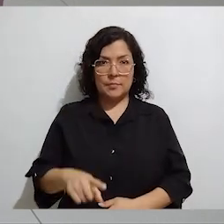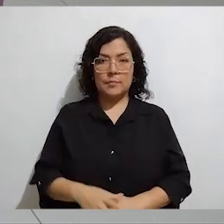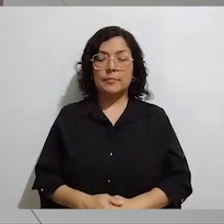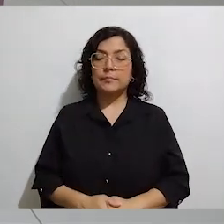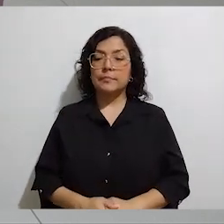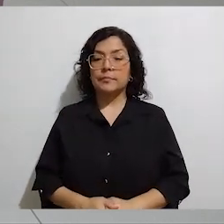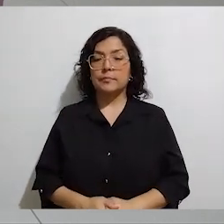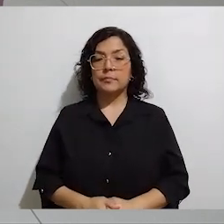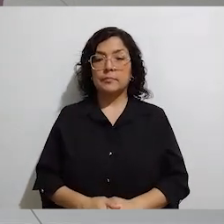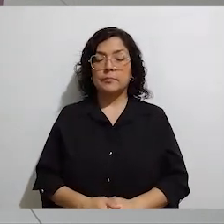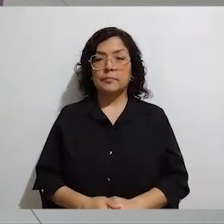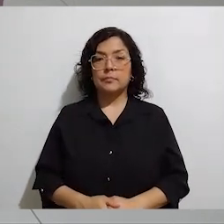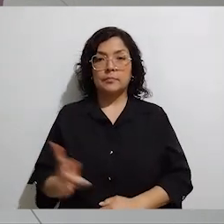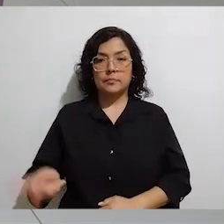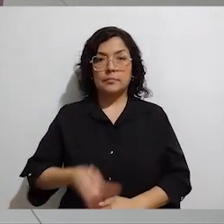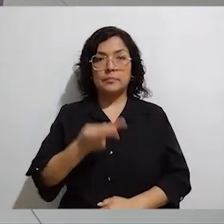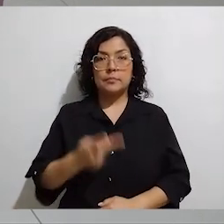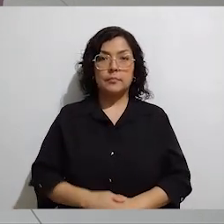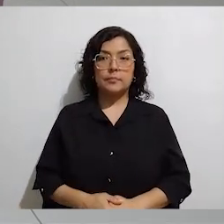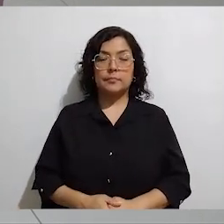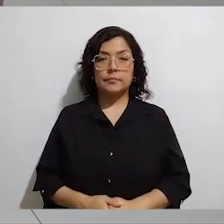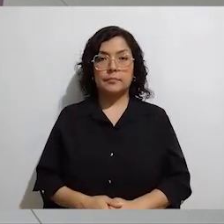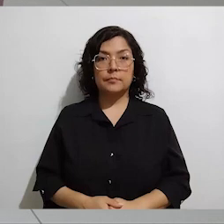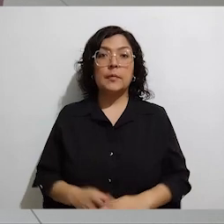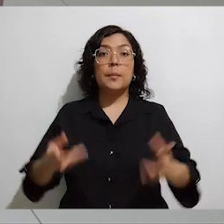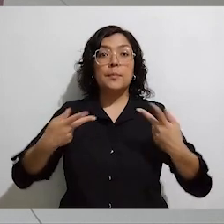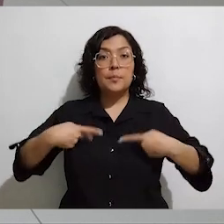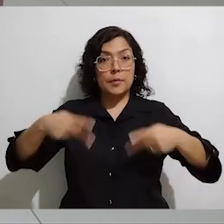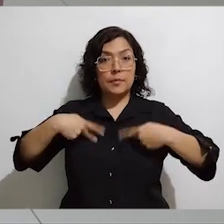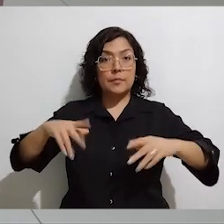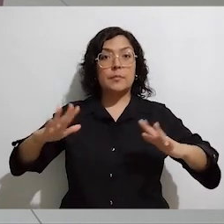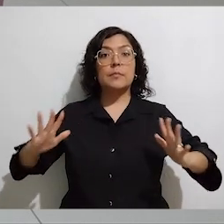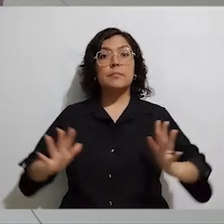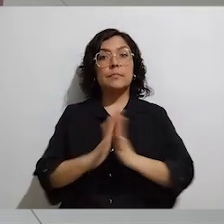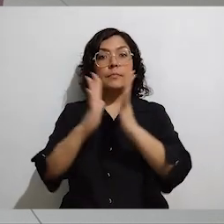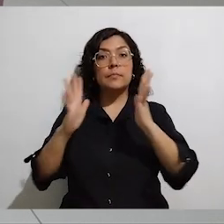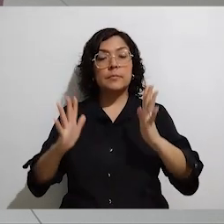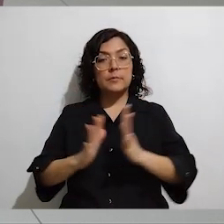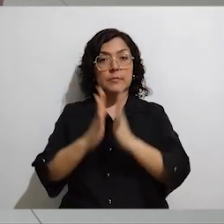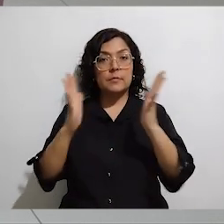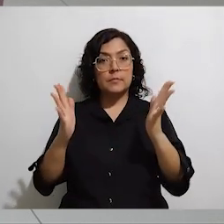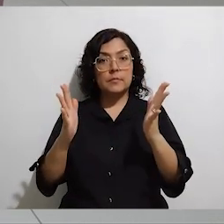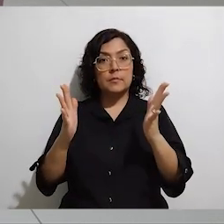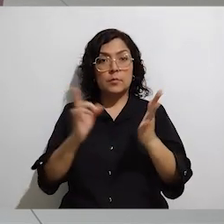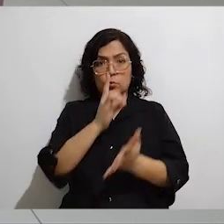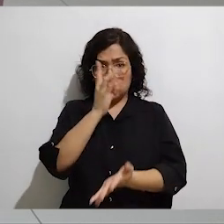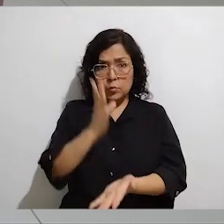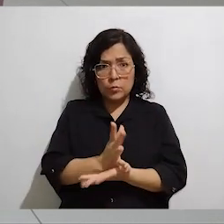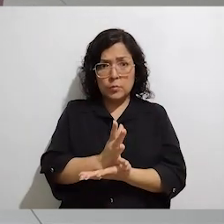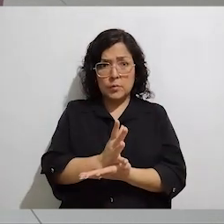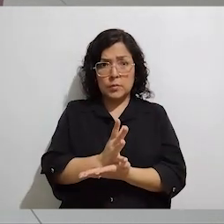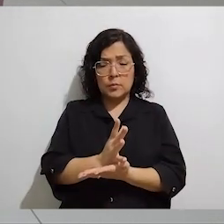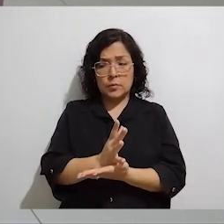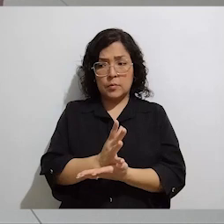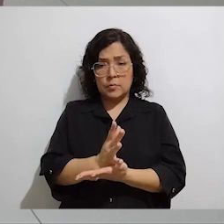materia, me preguntaban si las personas que pueden participar en este tipo de agendas son solamente la